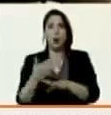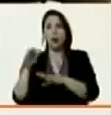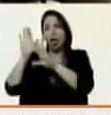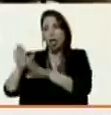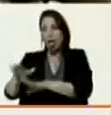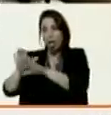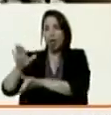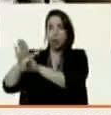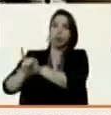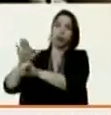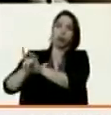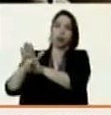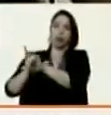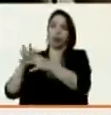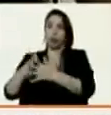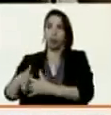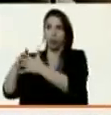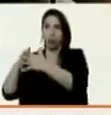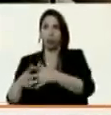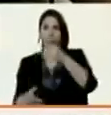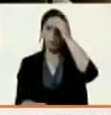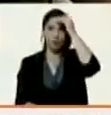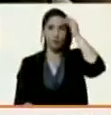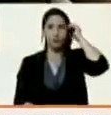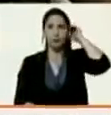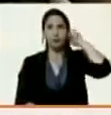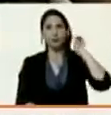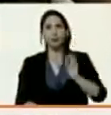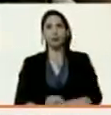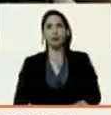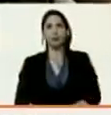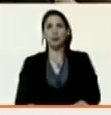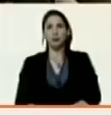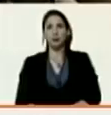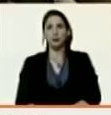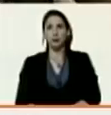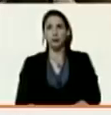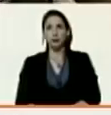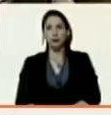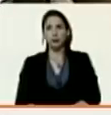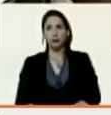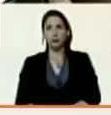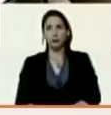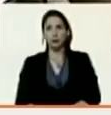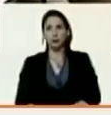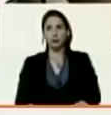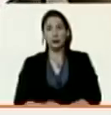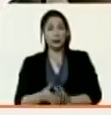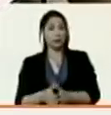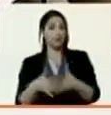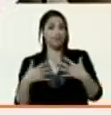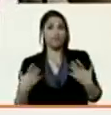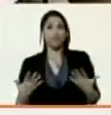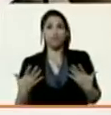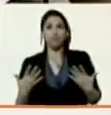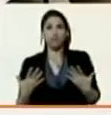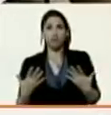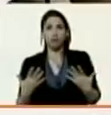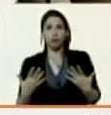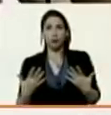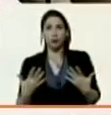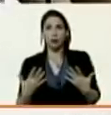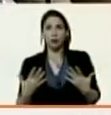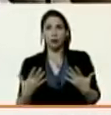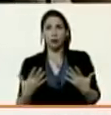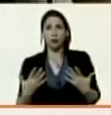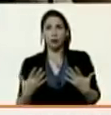directrices están obedeciendo órdenes de un país distinto que yo pertenecen tanto es tanto es tanto